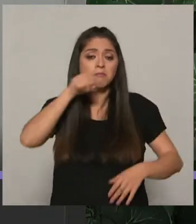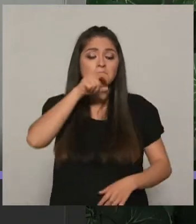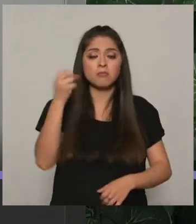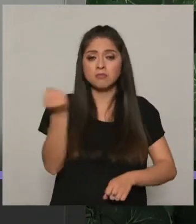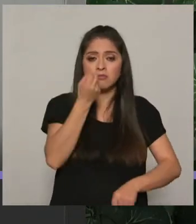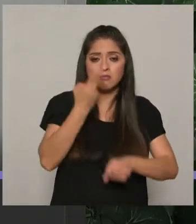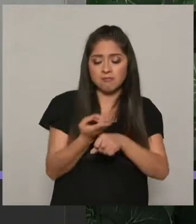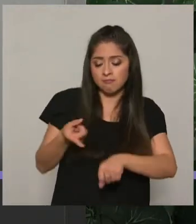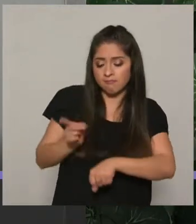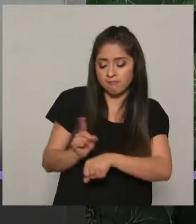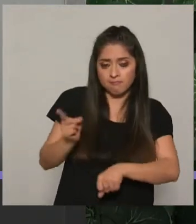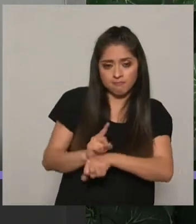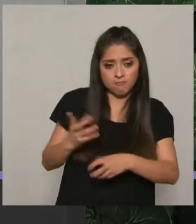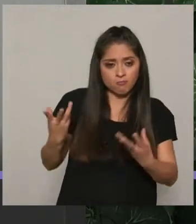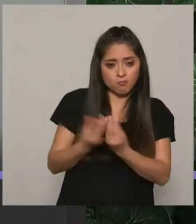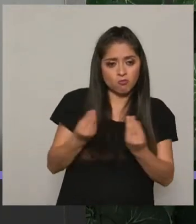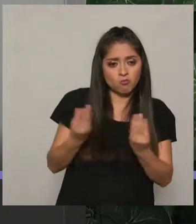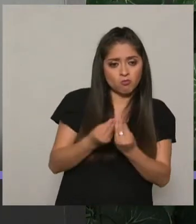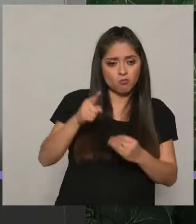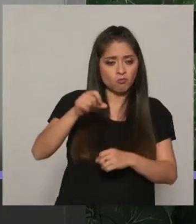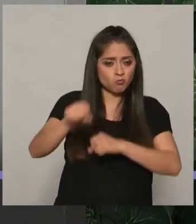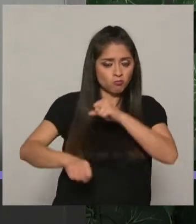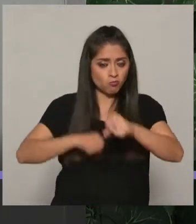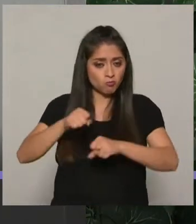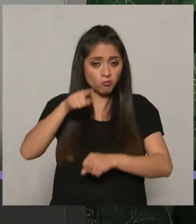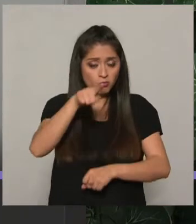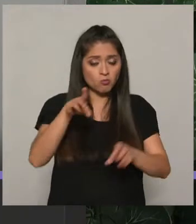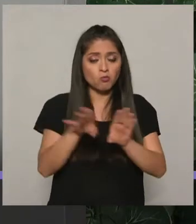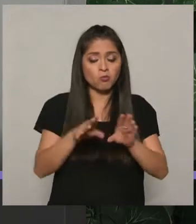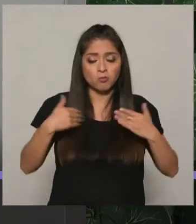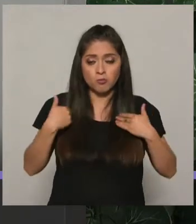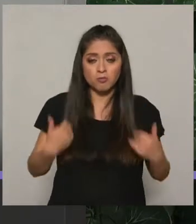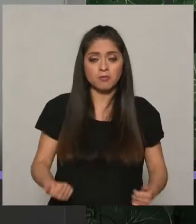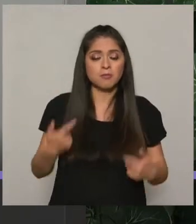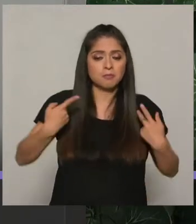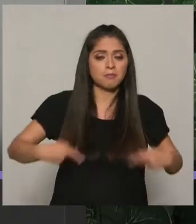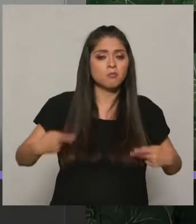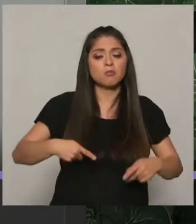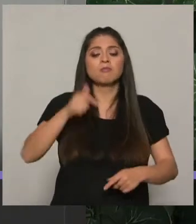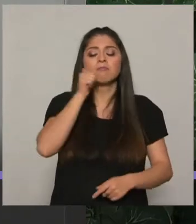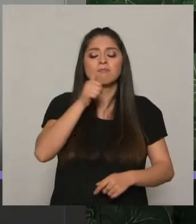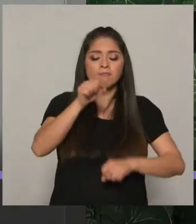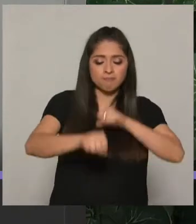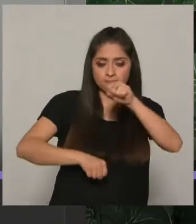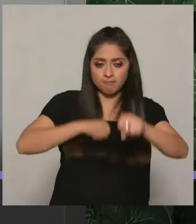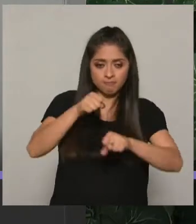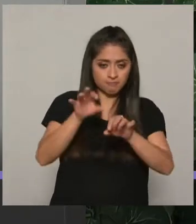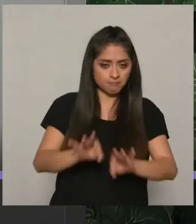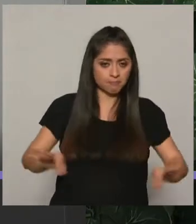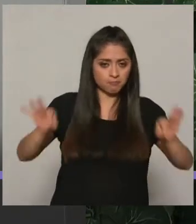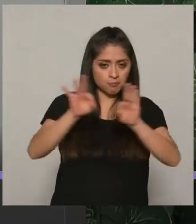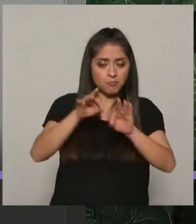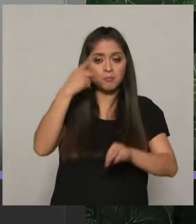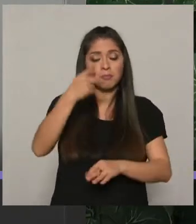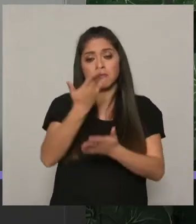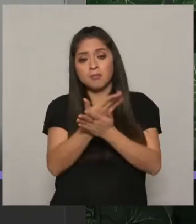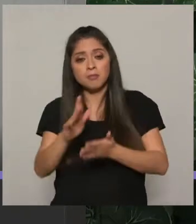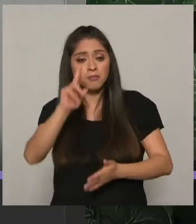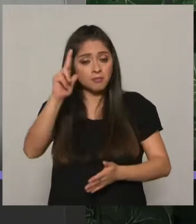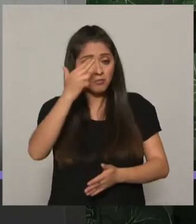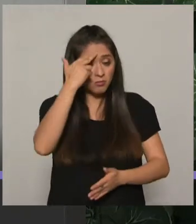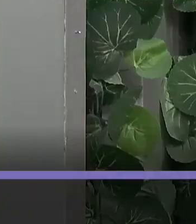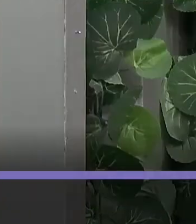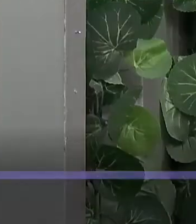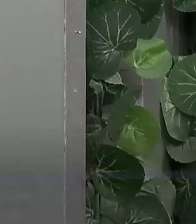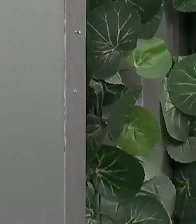días. Entonces creo que la mejor manera de entender a una persona que anda en bici es siendo ciclista, y obviamente también recordando que la prioridad